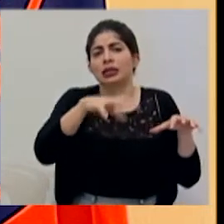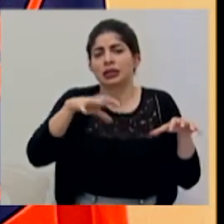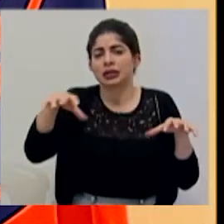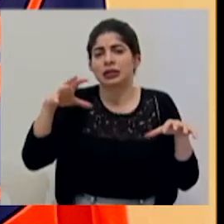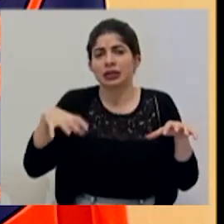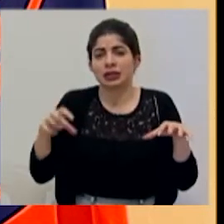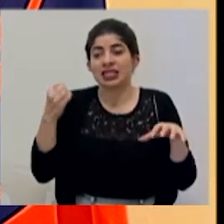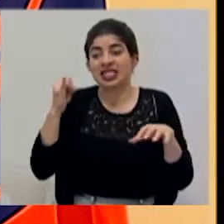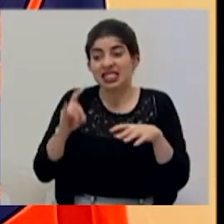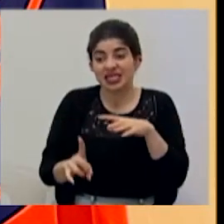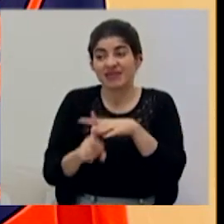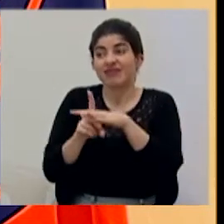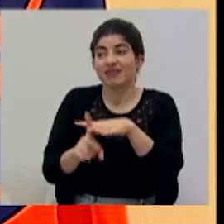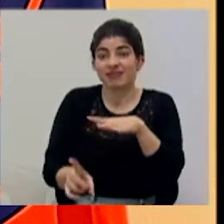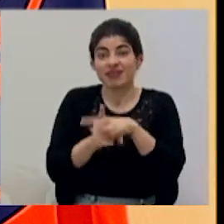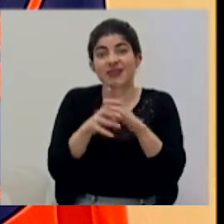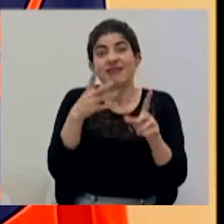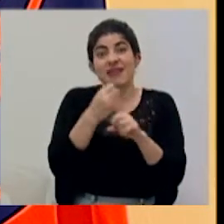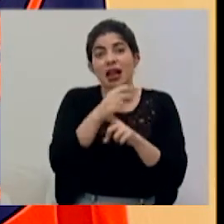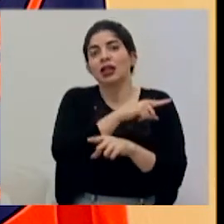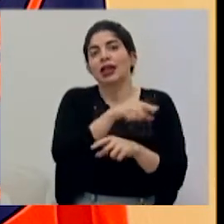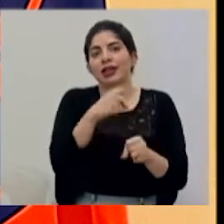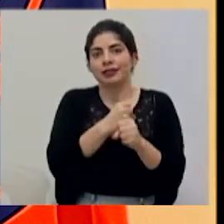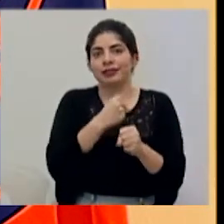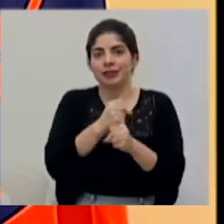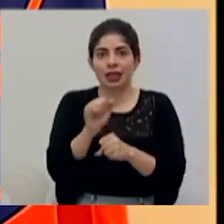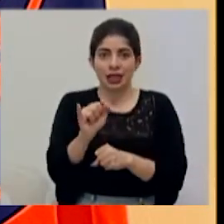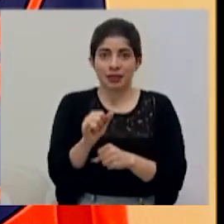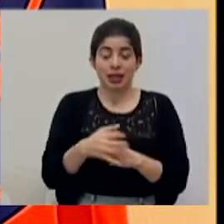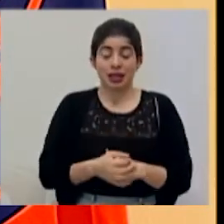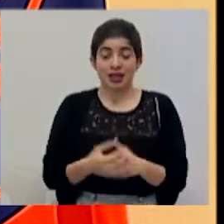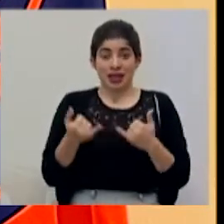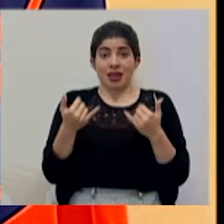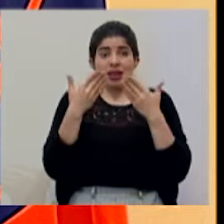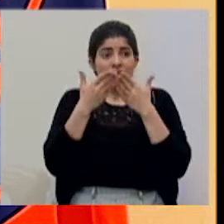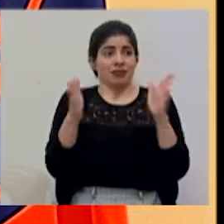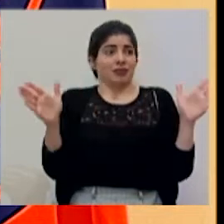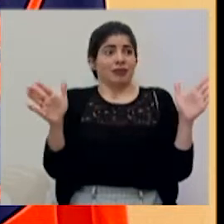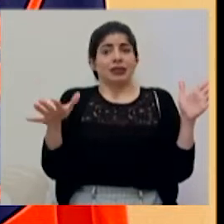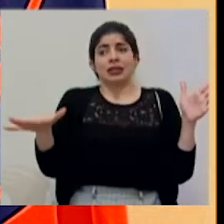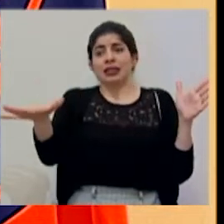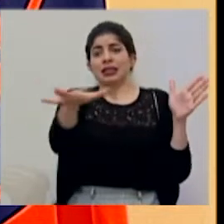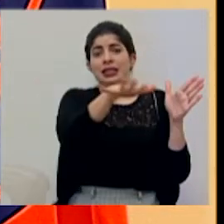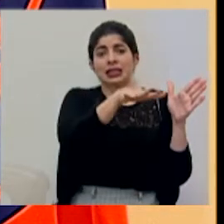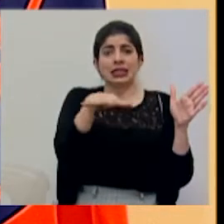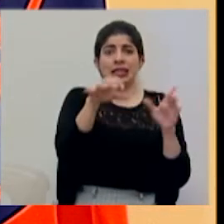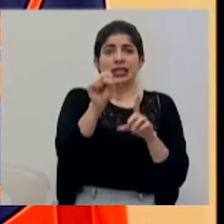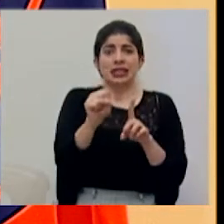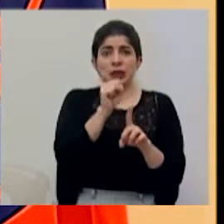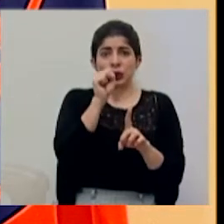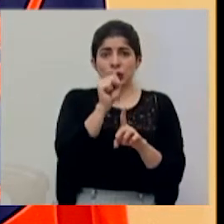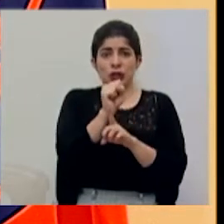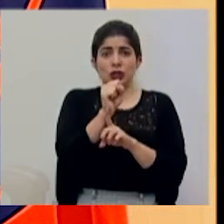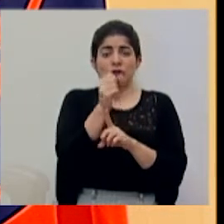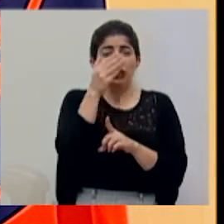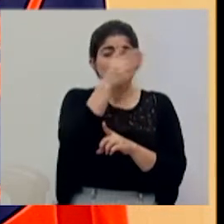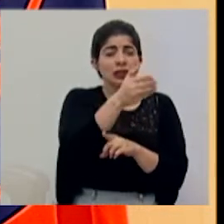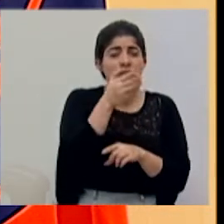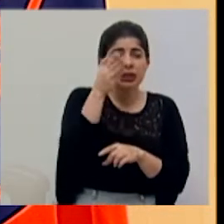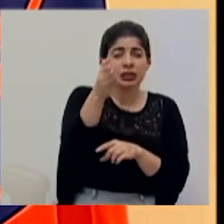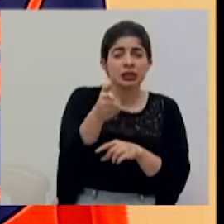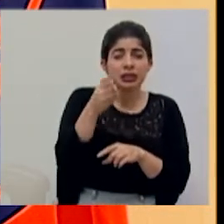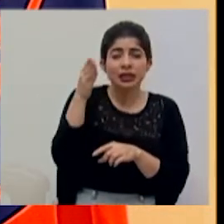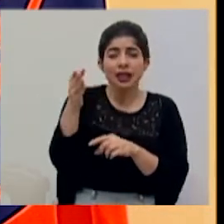han presentado estos impactos. Frente a este panorama, hemos evaluado también en las diferentes visitas de campo con